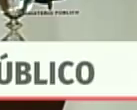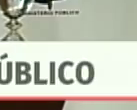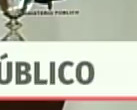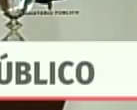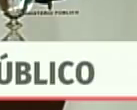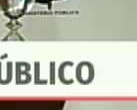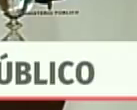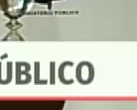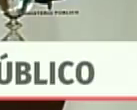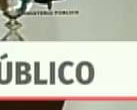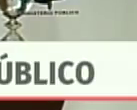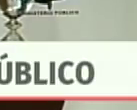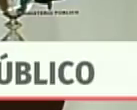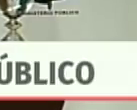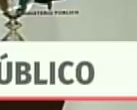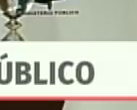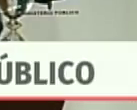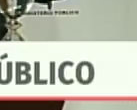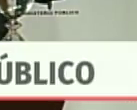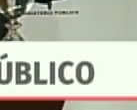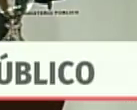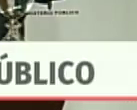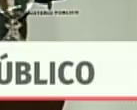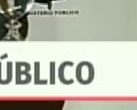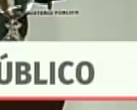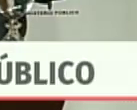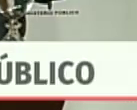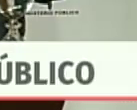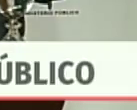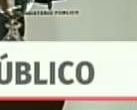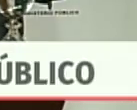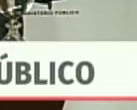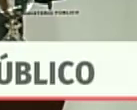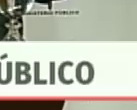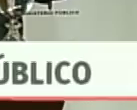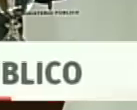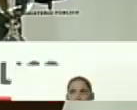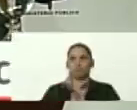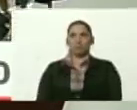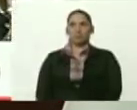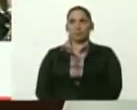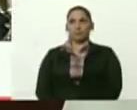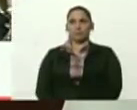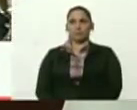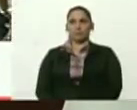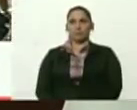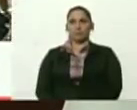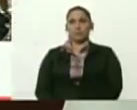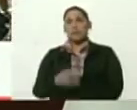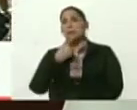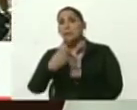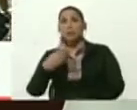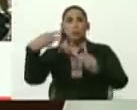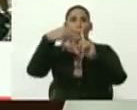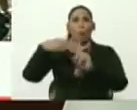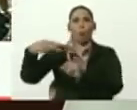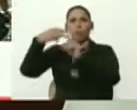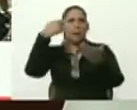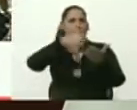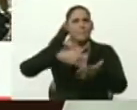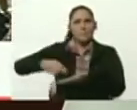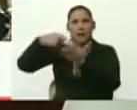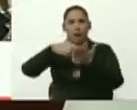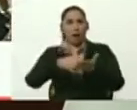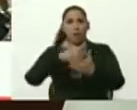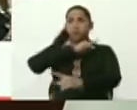alojaban venezolanos y venezolanas, los cuales realmente, dichos hoteles eran cancelados, según esta